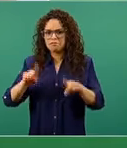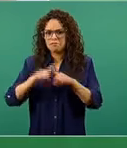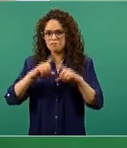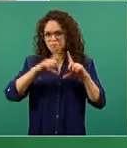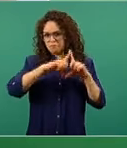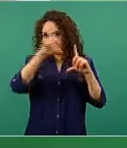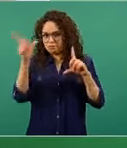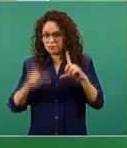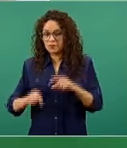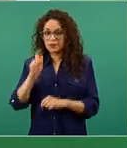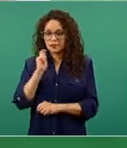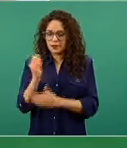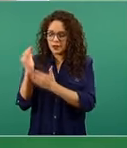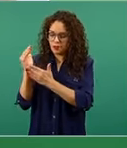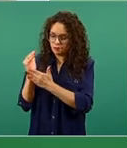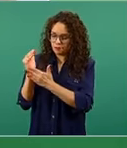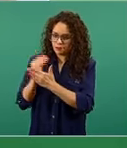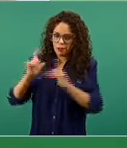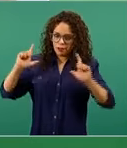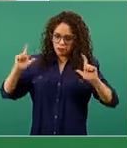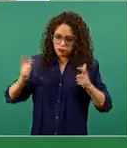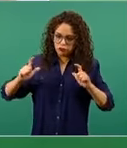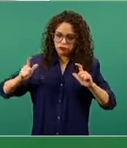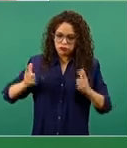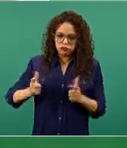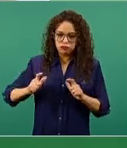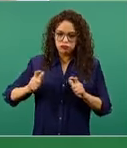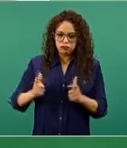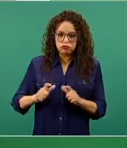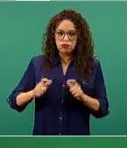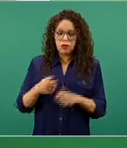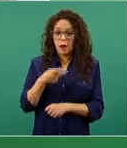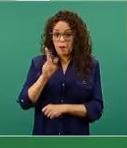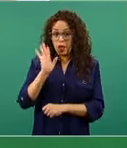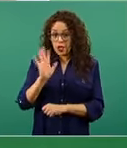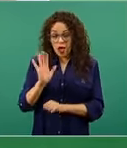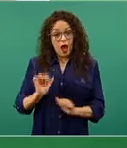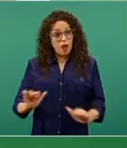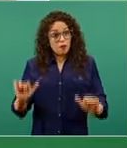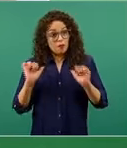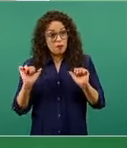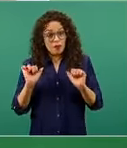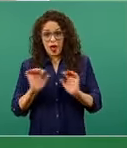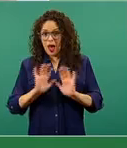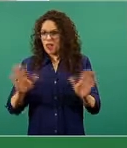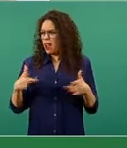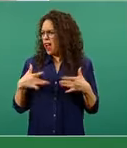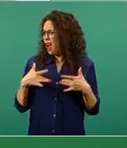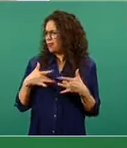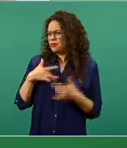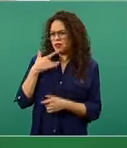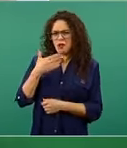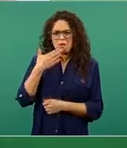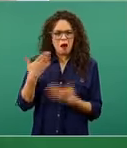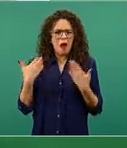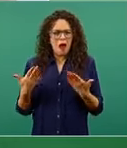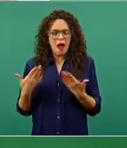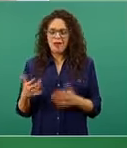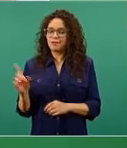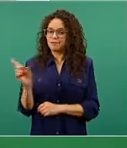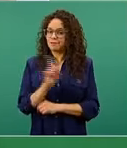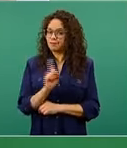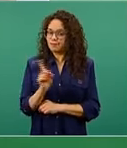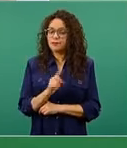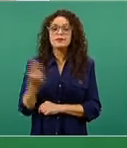tendencia al descenso, pero de ninguna manera nos confiamos, no queremos bajar la guardia, no queremos mandar un mensaje equivocado.